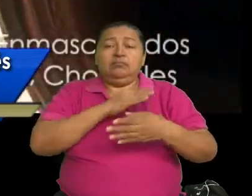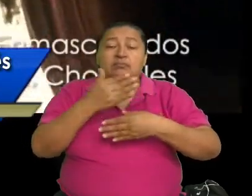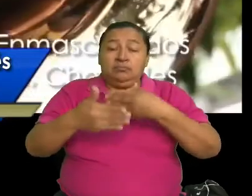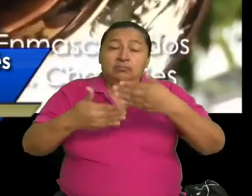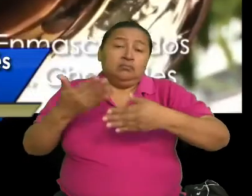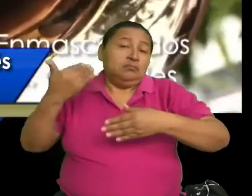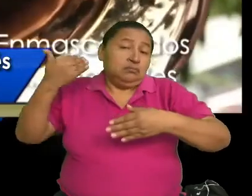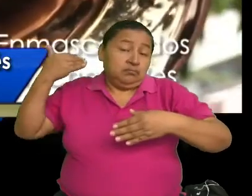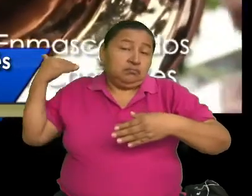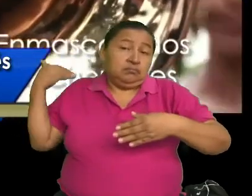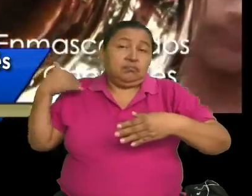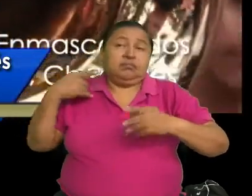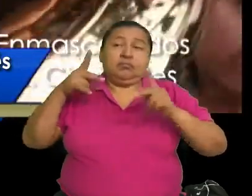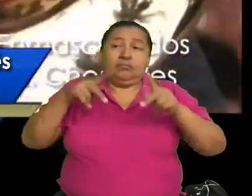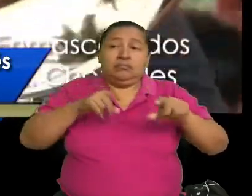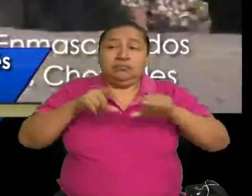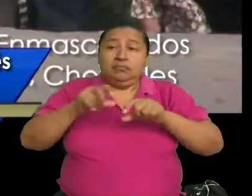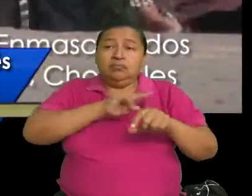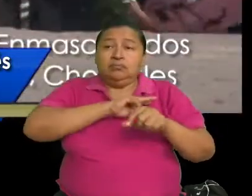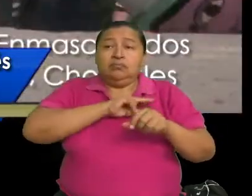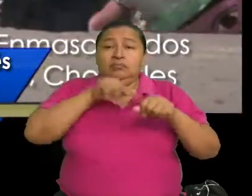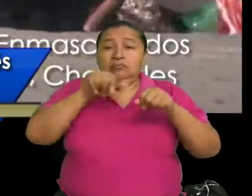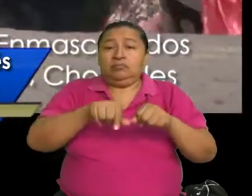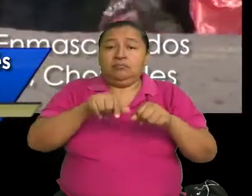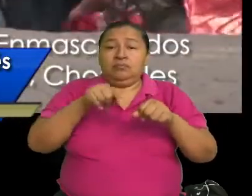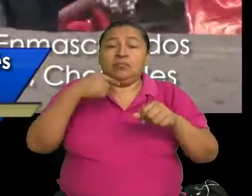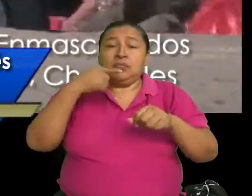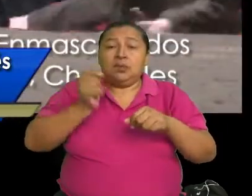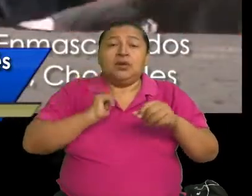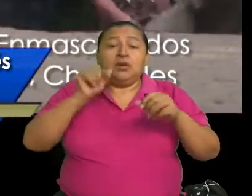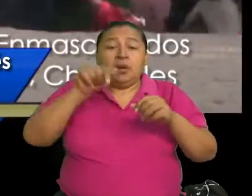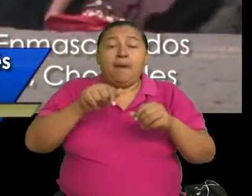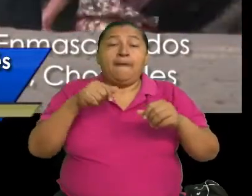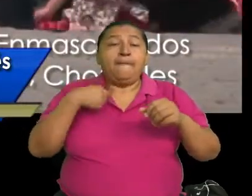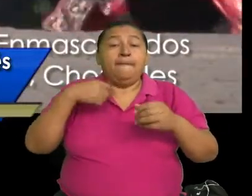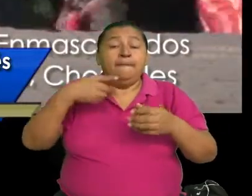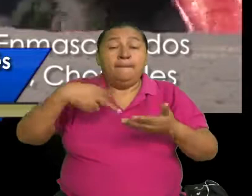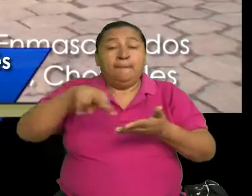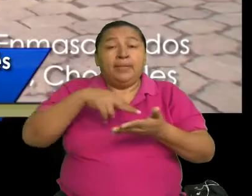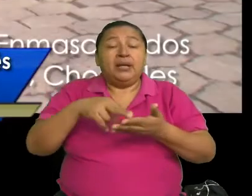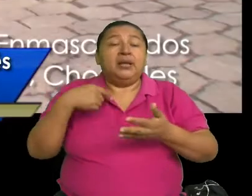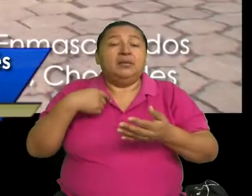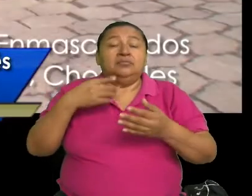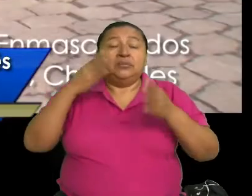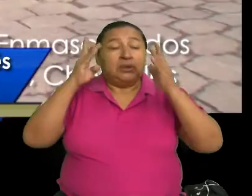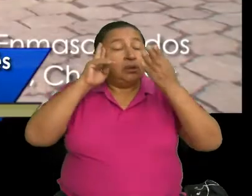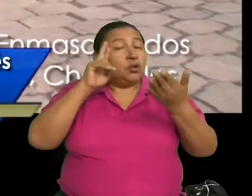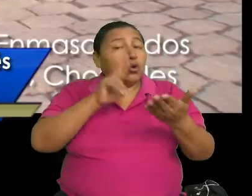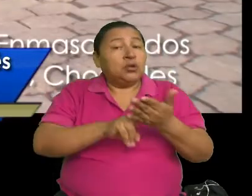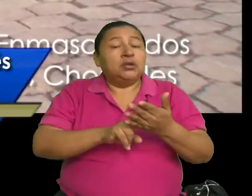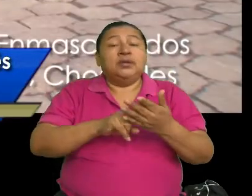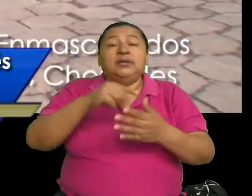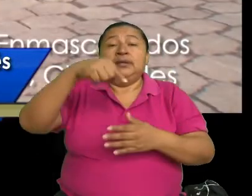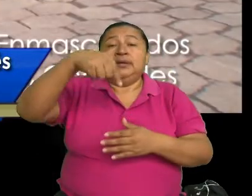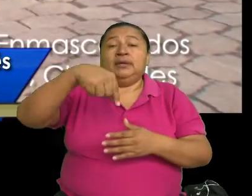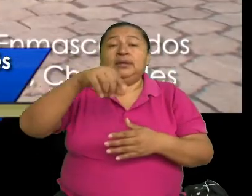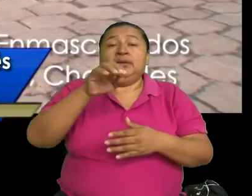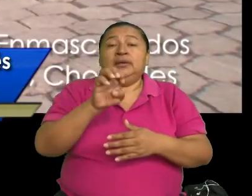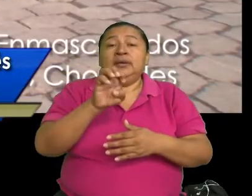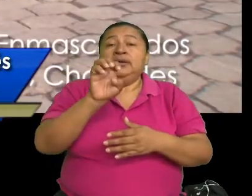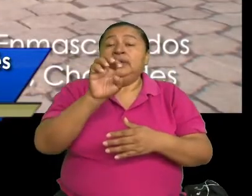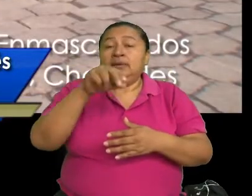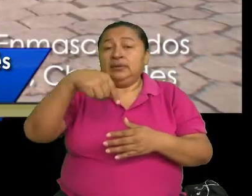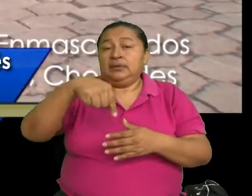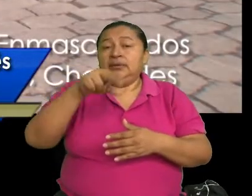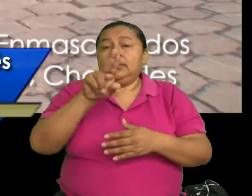historiadores folcloristas que hacen un baile dedicado a Quetzalcóatl. Porque serpentean al bailar. La resistencia indígena ahí, precisamente. La